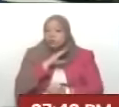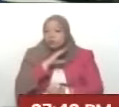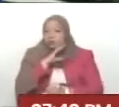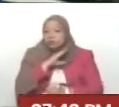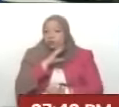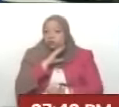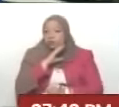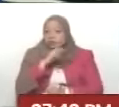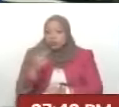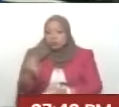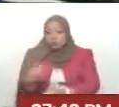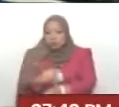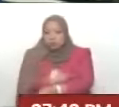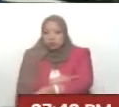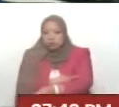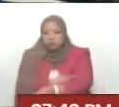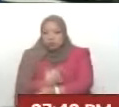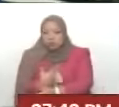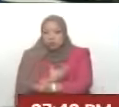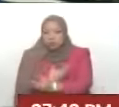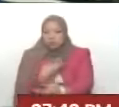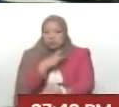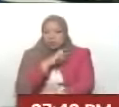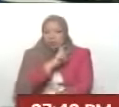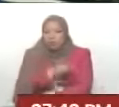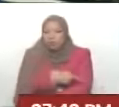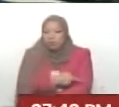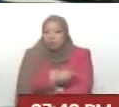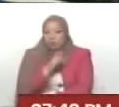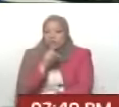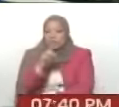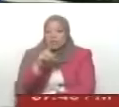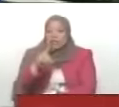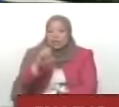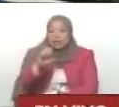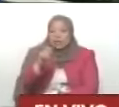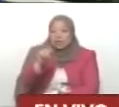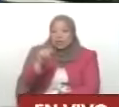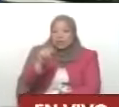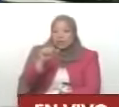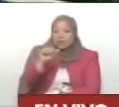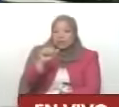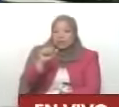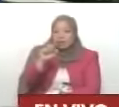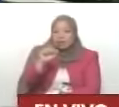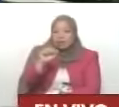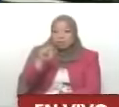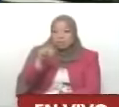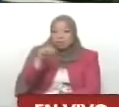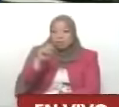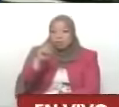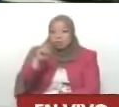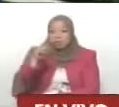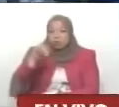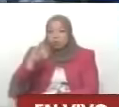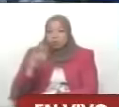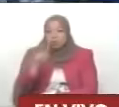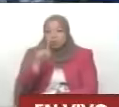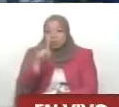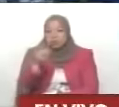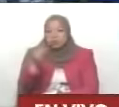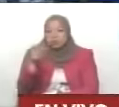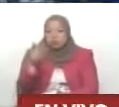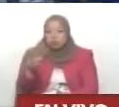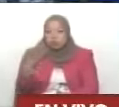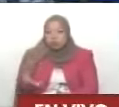dexametasona, que es un... Fuerte. Fuerte. Yo estaba en su peso. 102 kilos pesaba